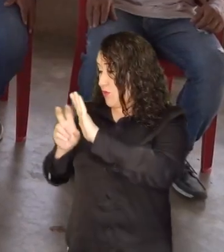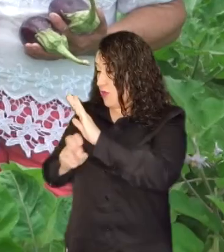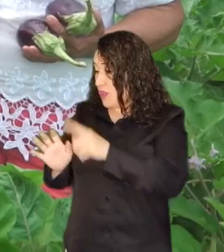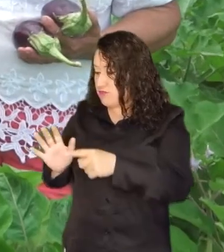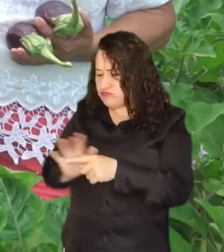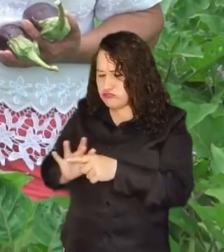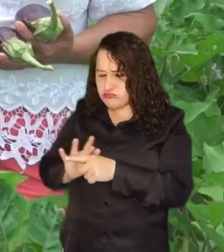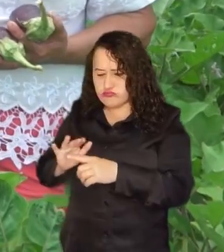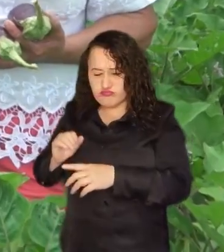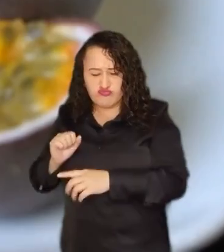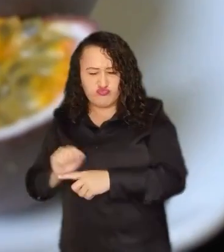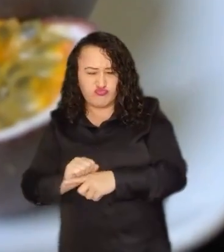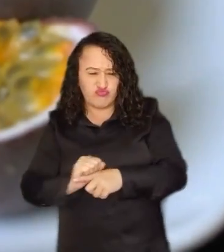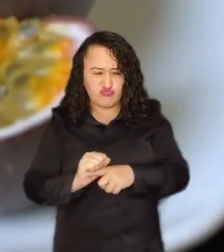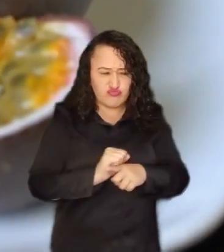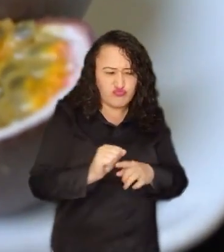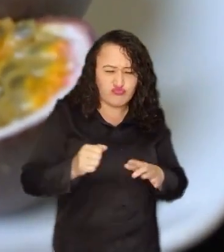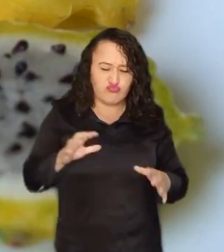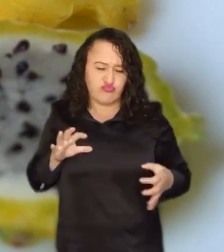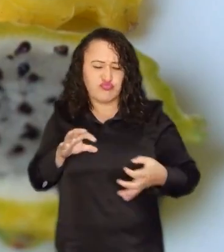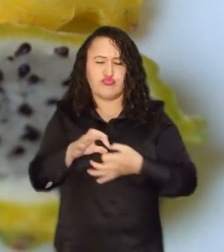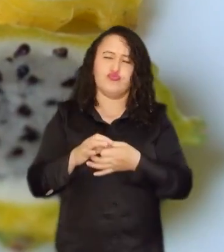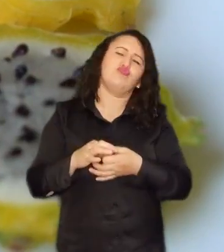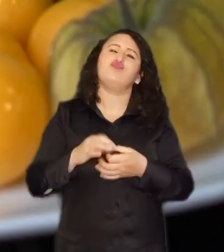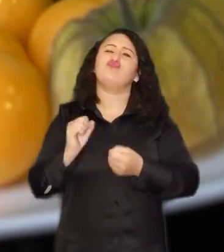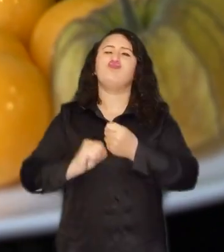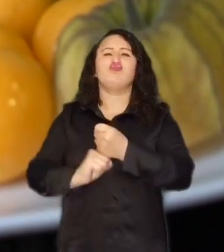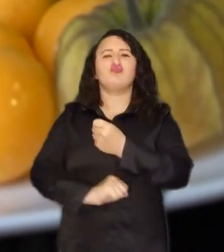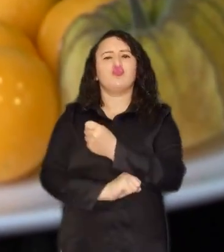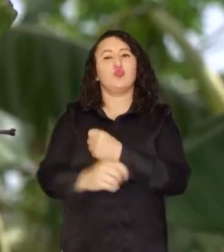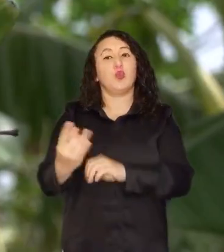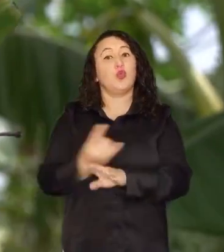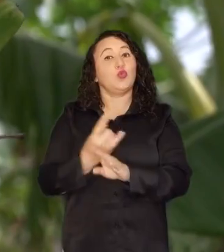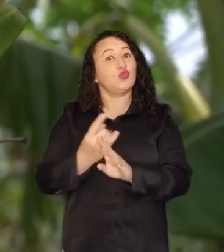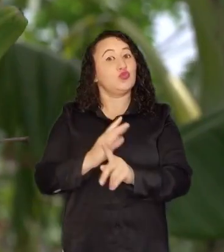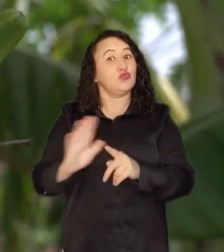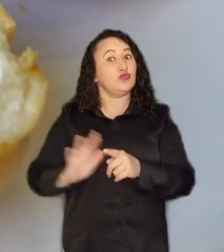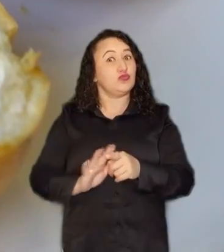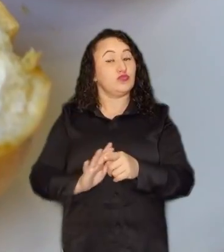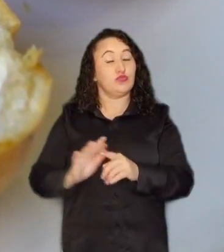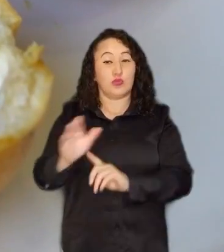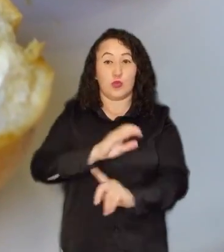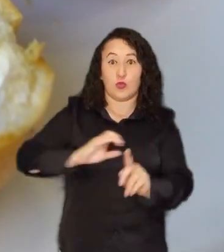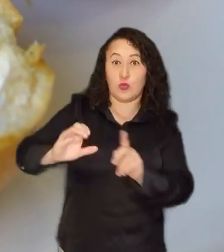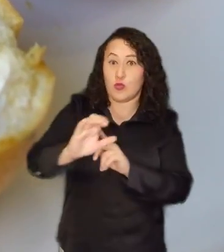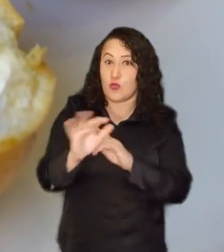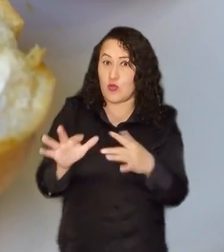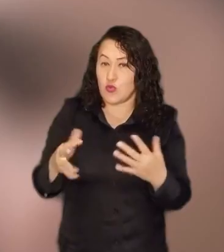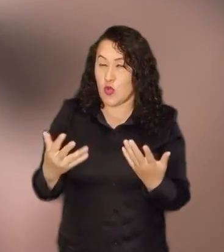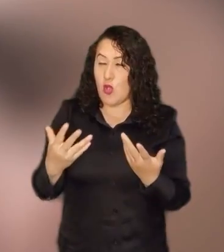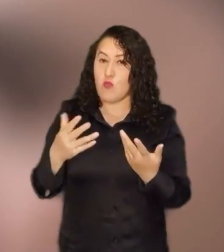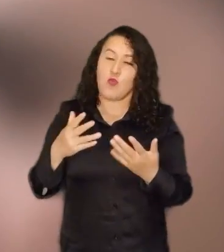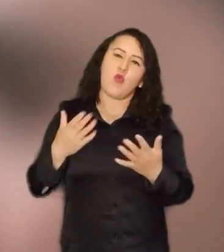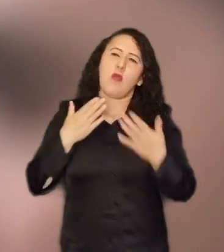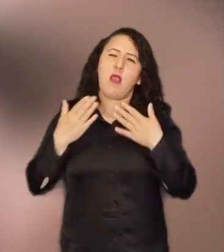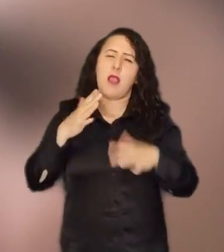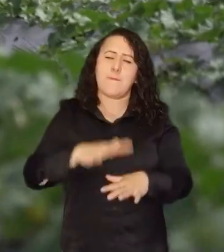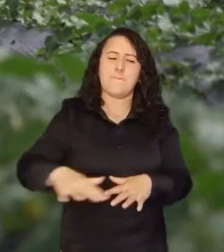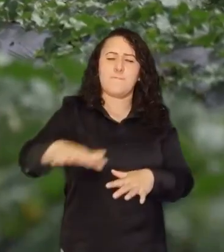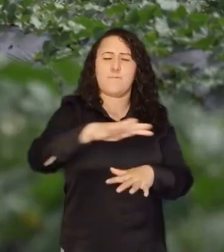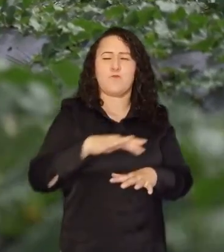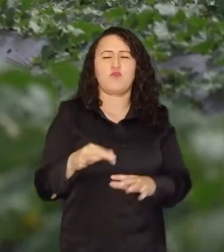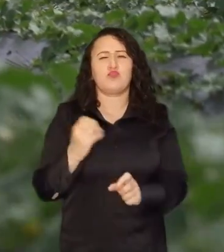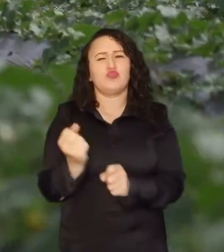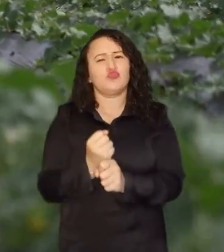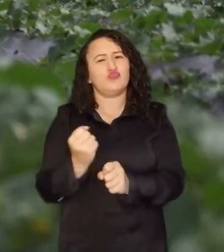cuidan la salud humana de las propias comunidades, de los consumidores nacionales e internacionales con los excedentes que se exportan. Nos sumamos